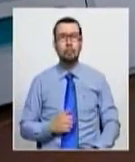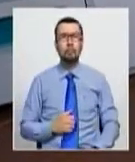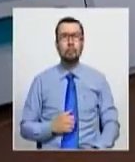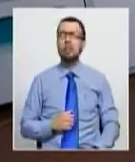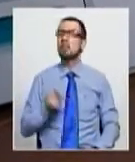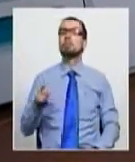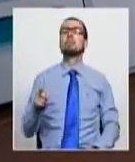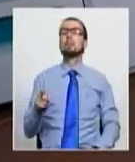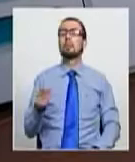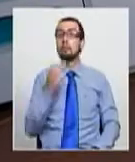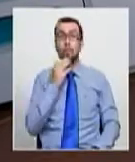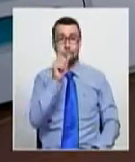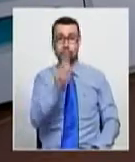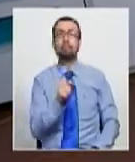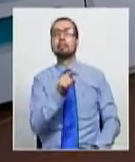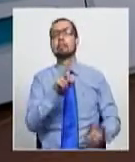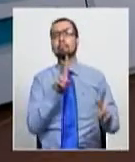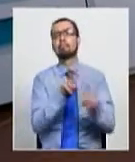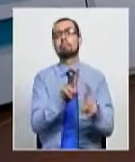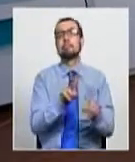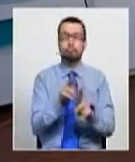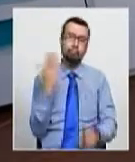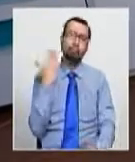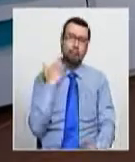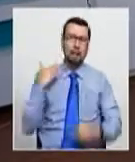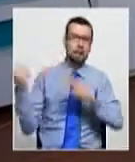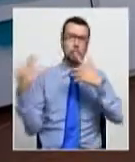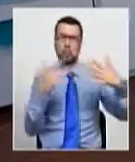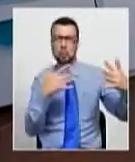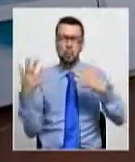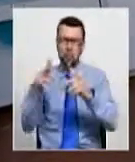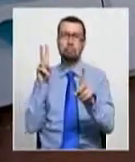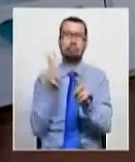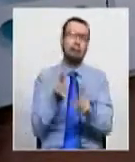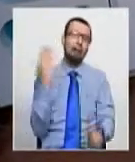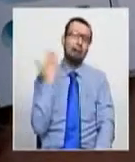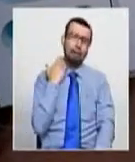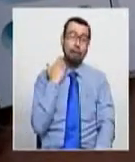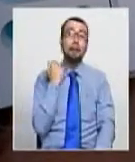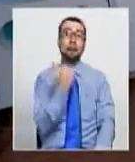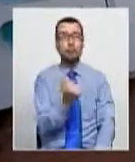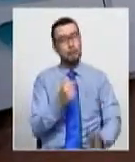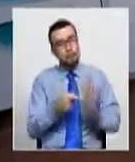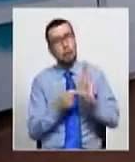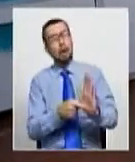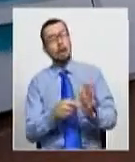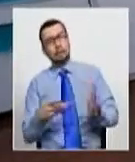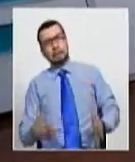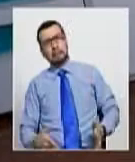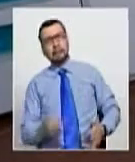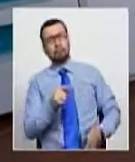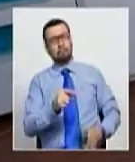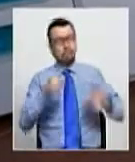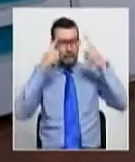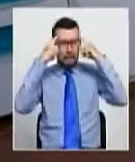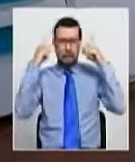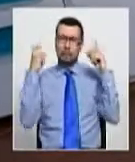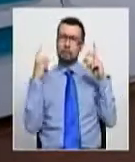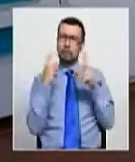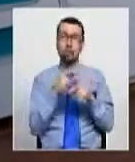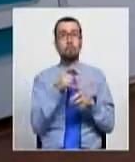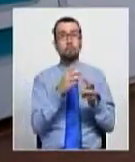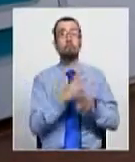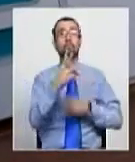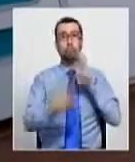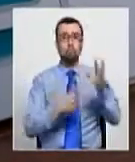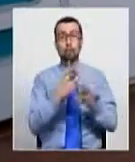los cuales ha sido víctima de la violencia y precisamente mostrar alternativa de nuestra reflexión demostrar que el mundo de ellos de los niños